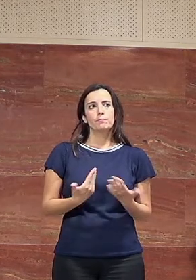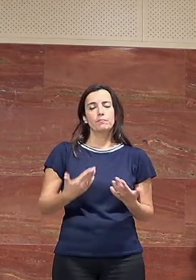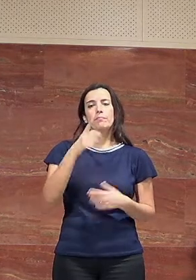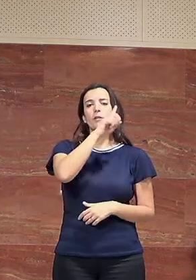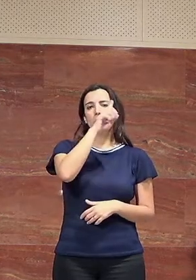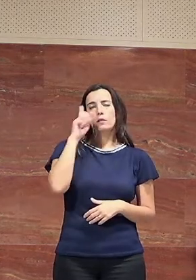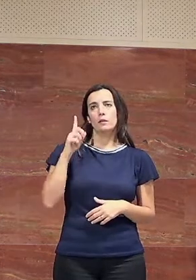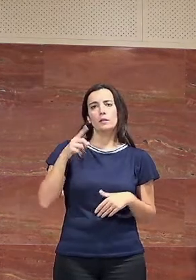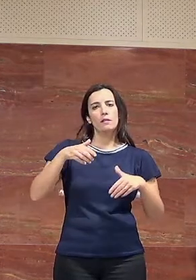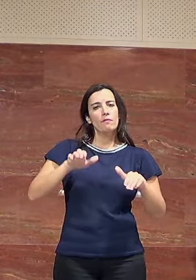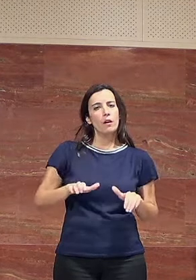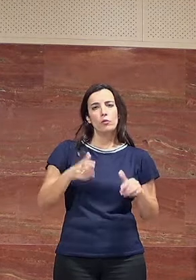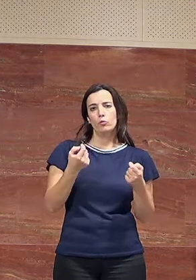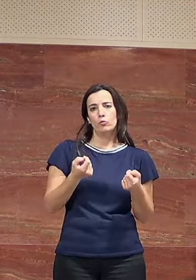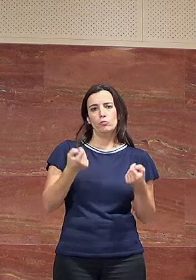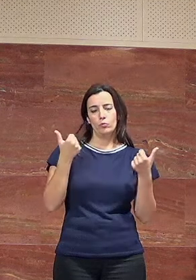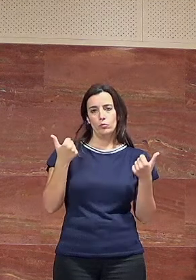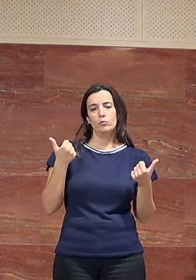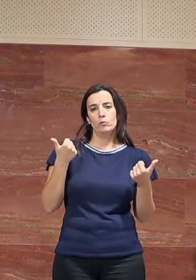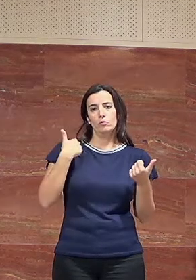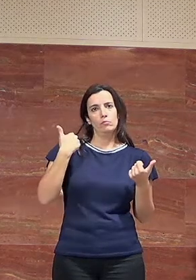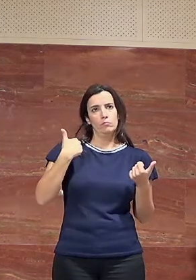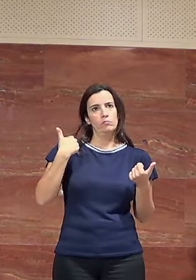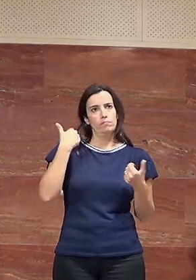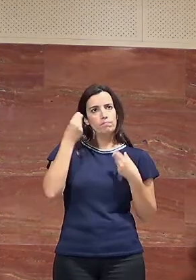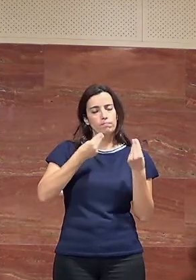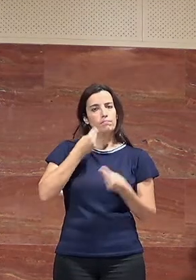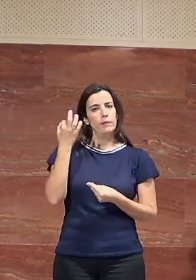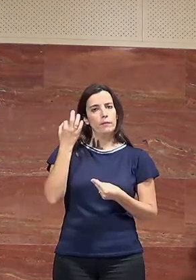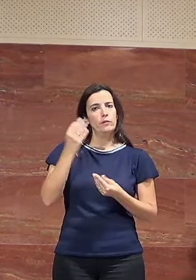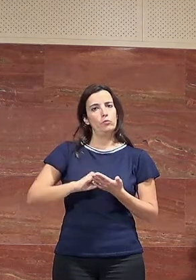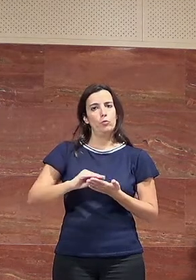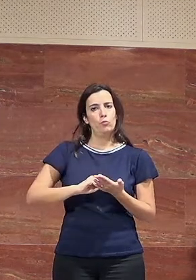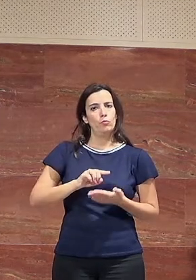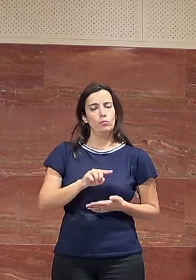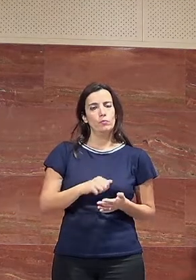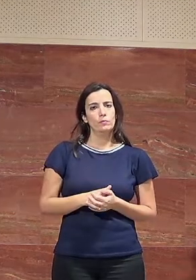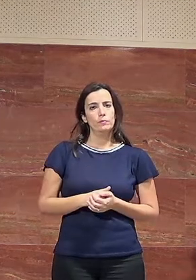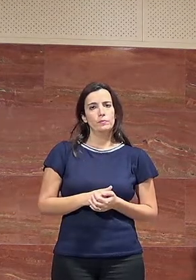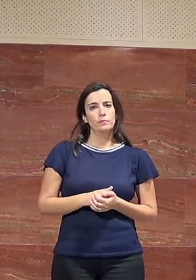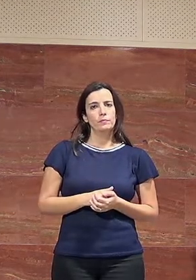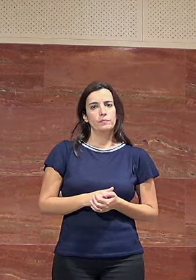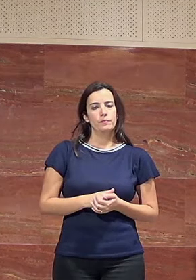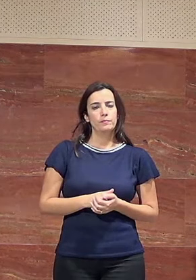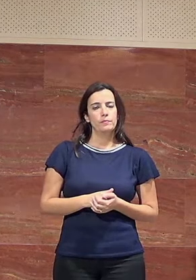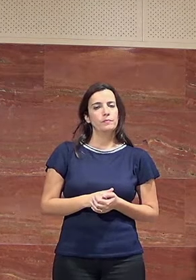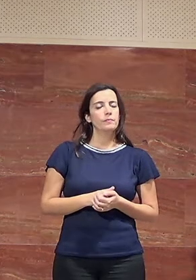un déficit de bancos y que entiendo que deberíamos corregir. Pero esos bancos además tienen que